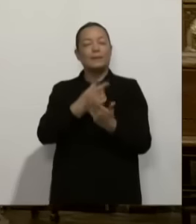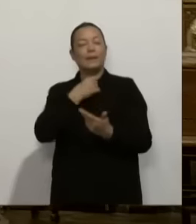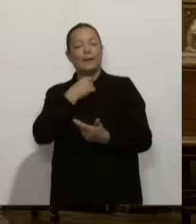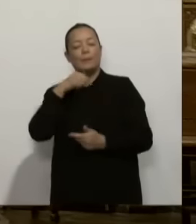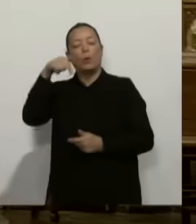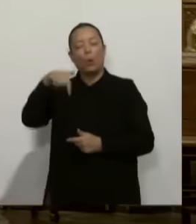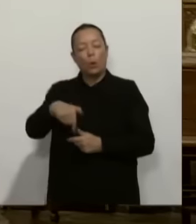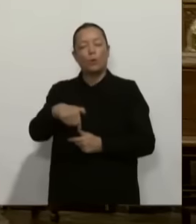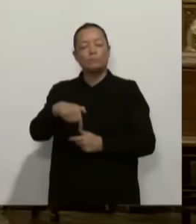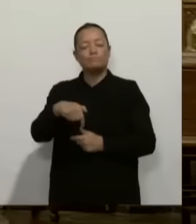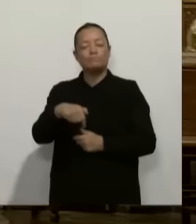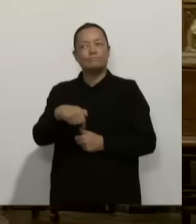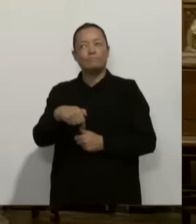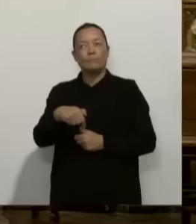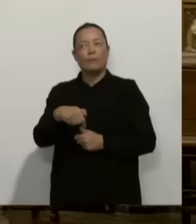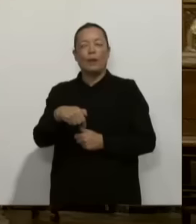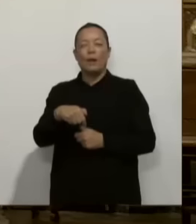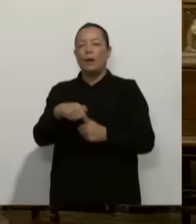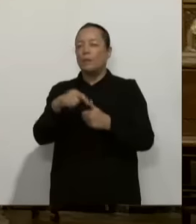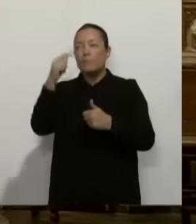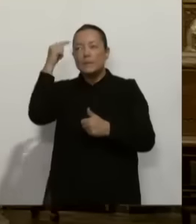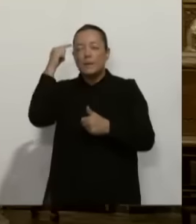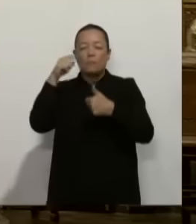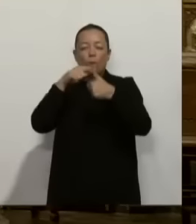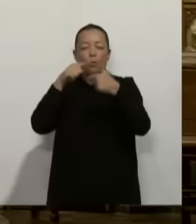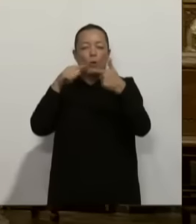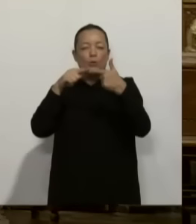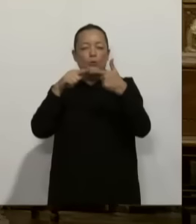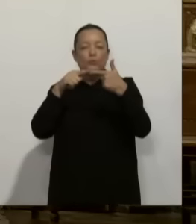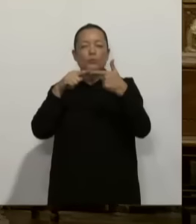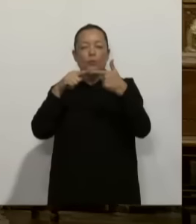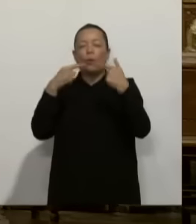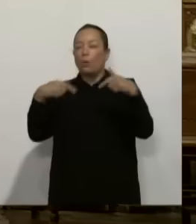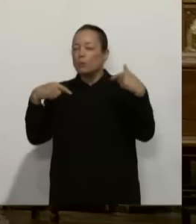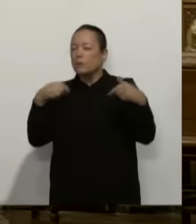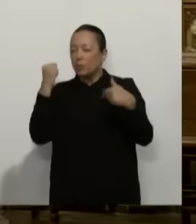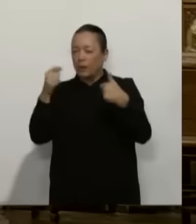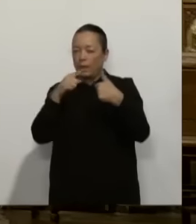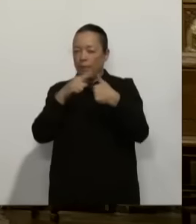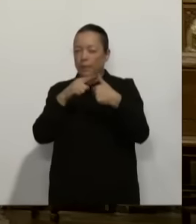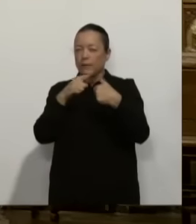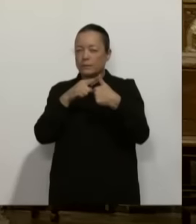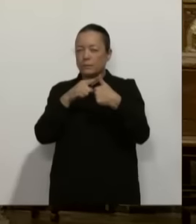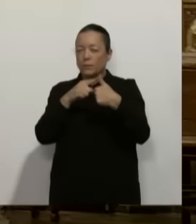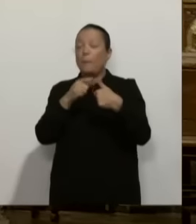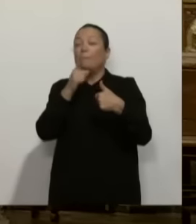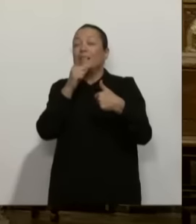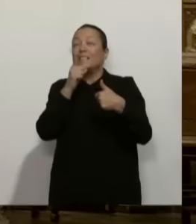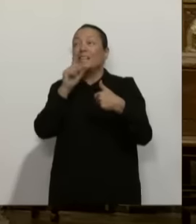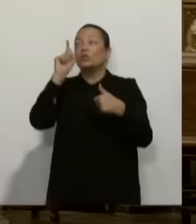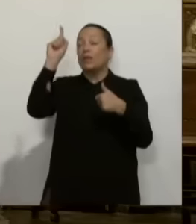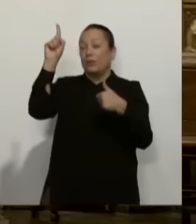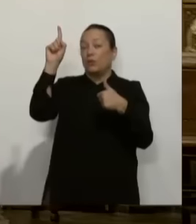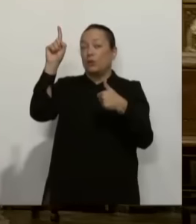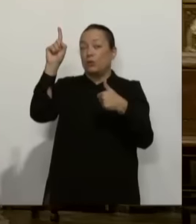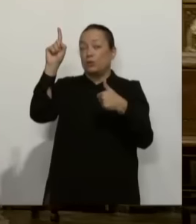Por eso creo que hoy tenemos como dos grandes acciones. Por un lado, el desafío de parecernos a nuestro